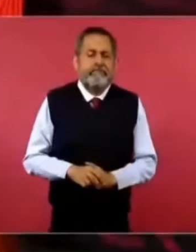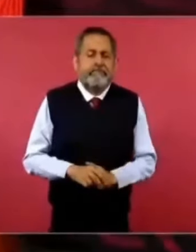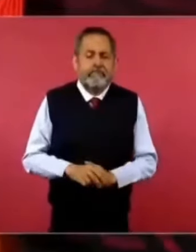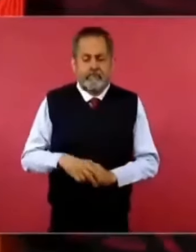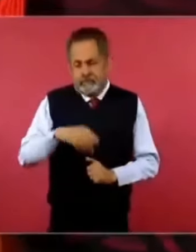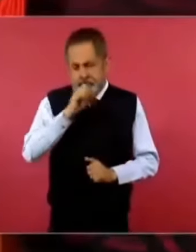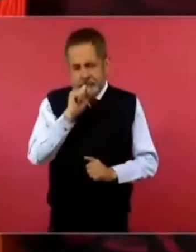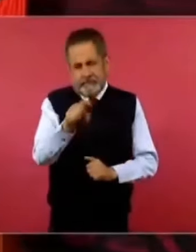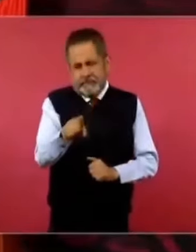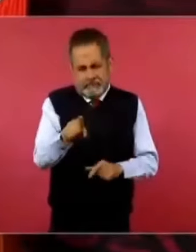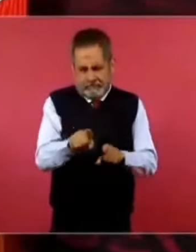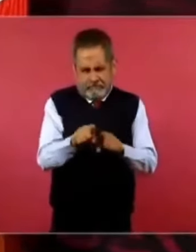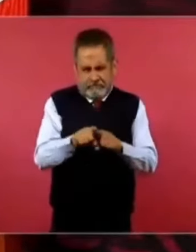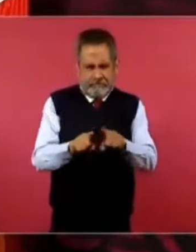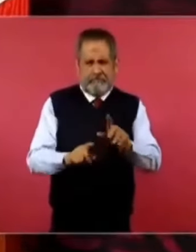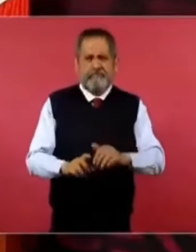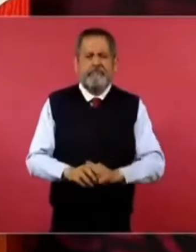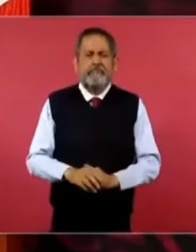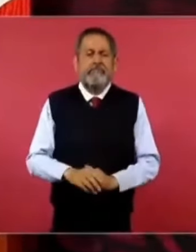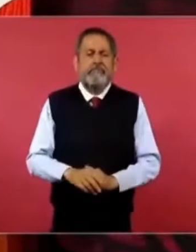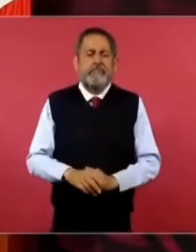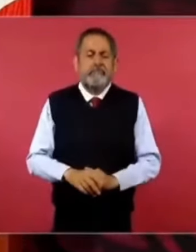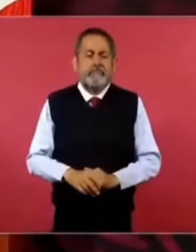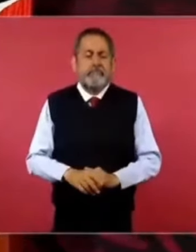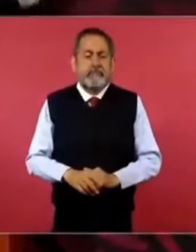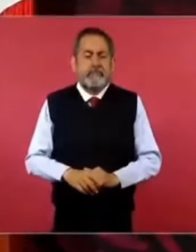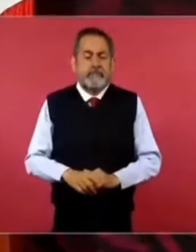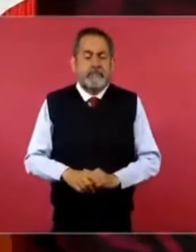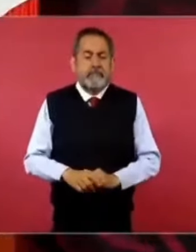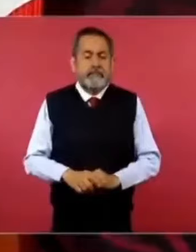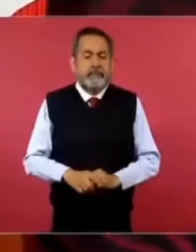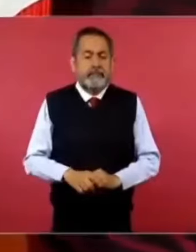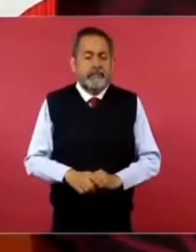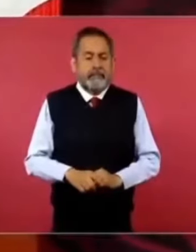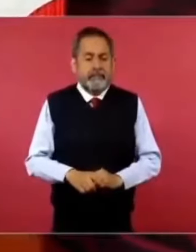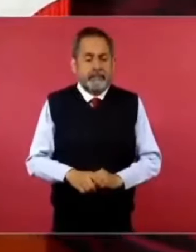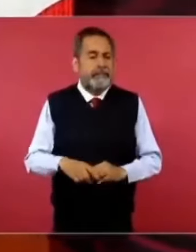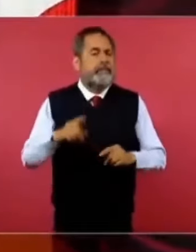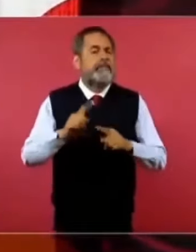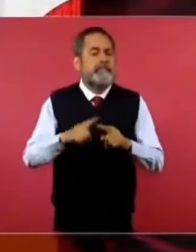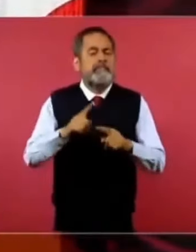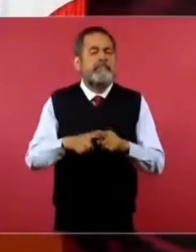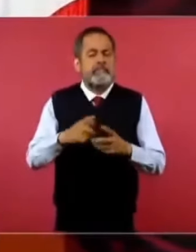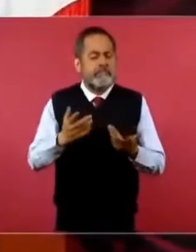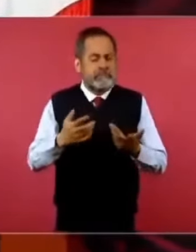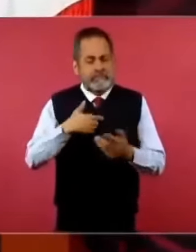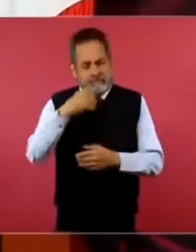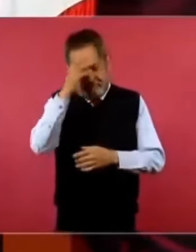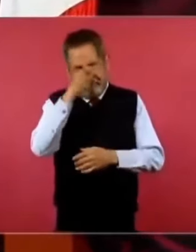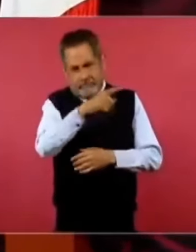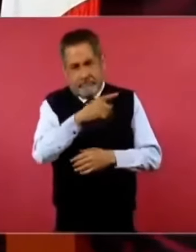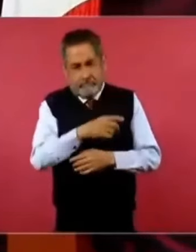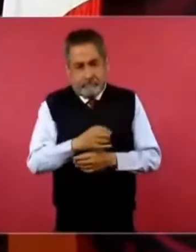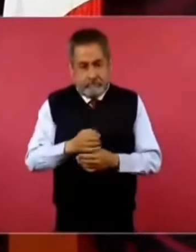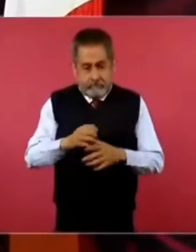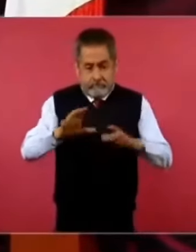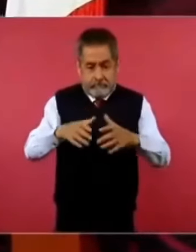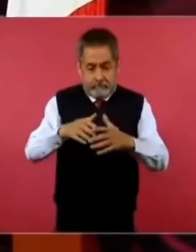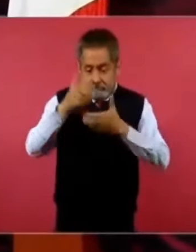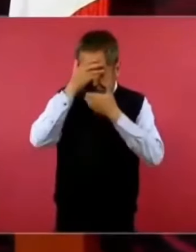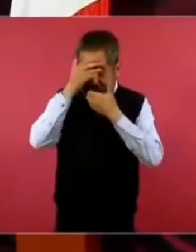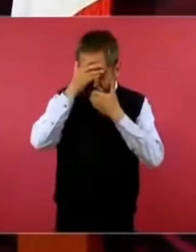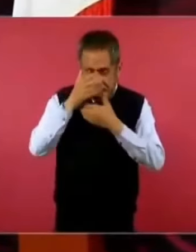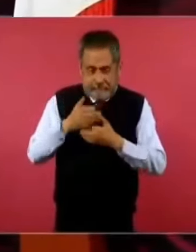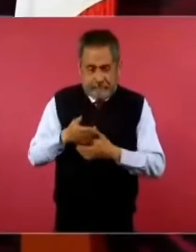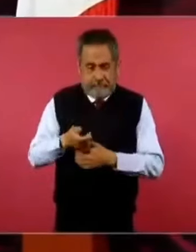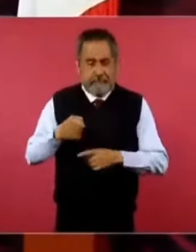lo mismo porque quién decide si son terroristas o